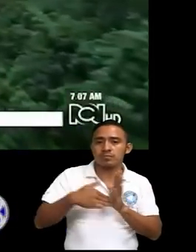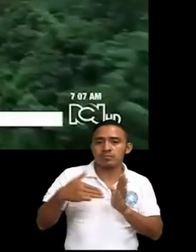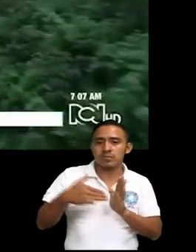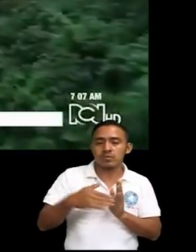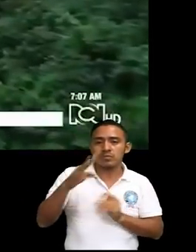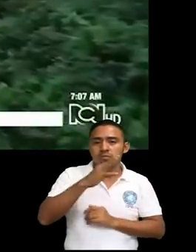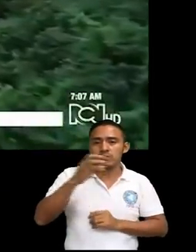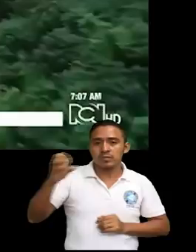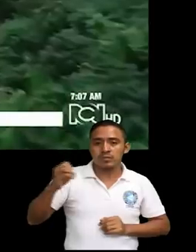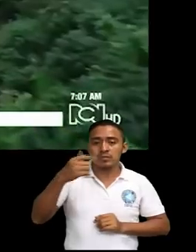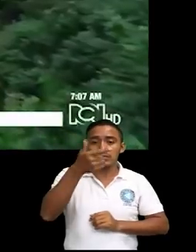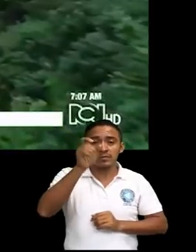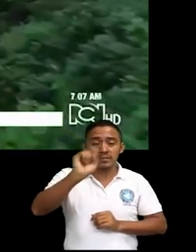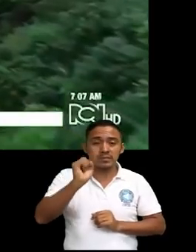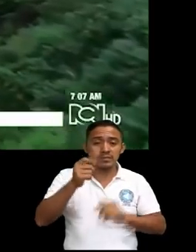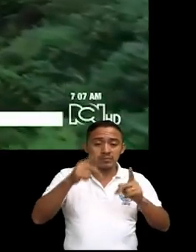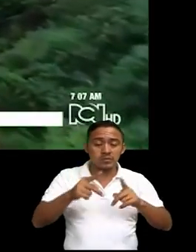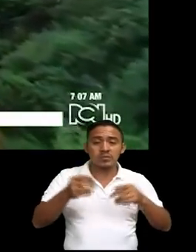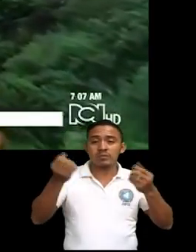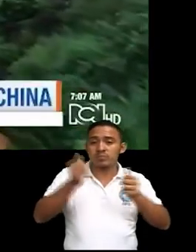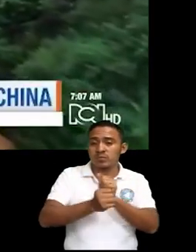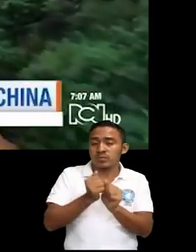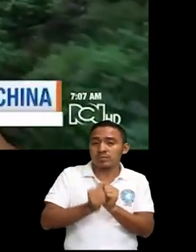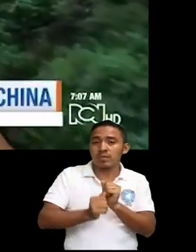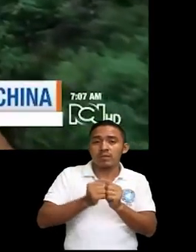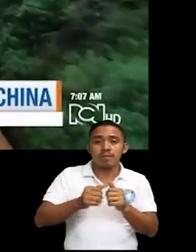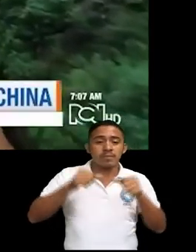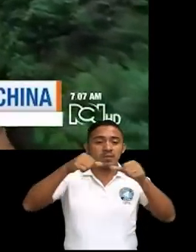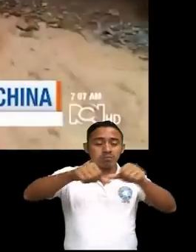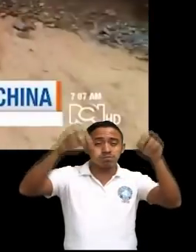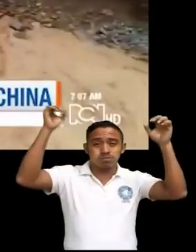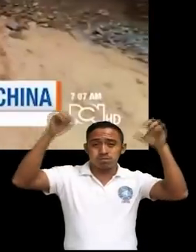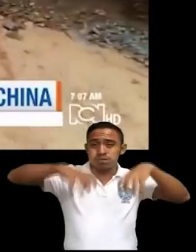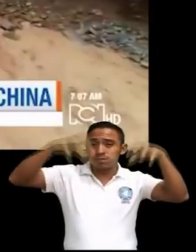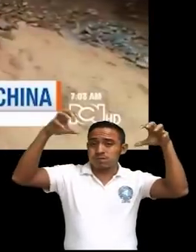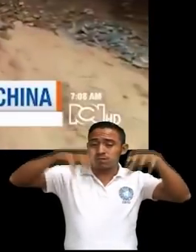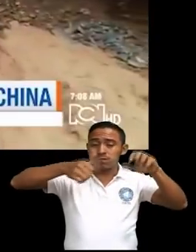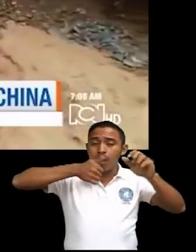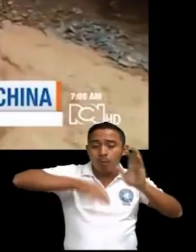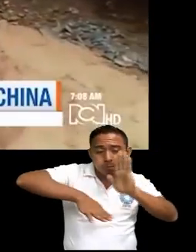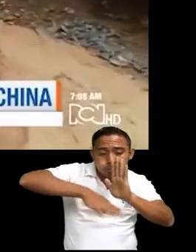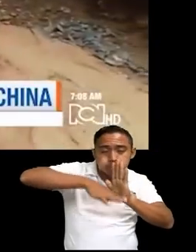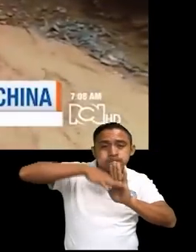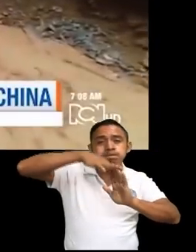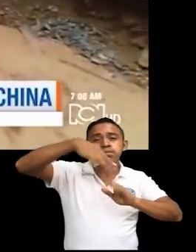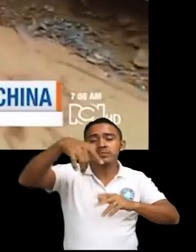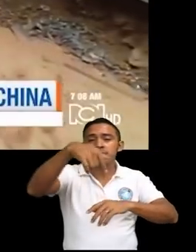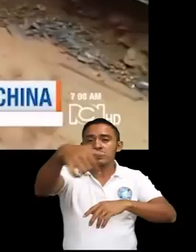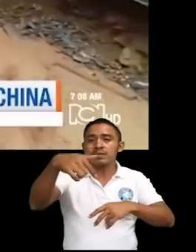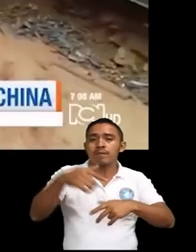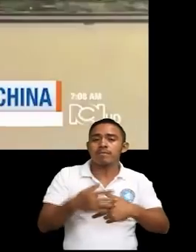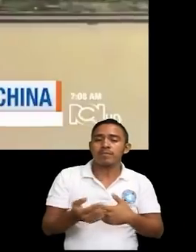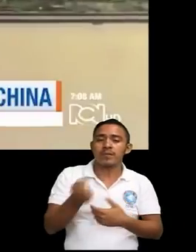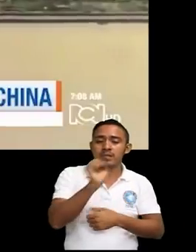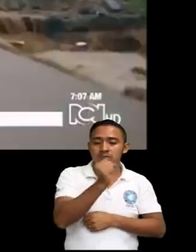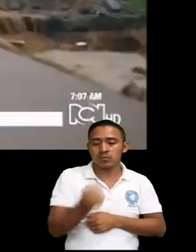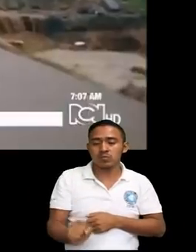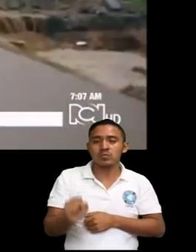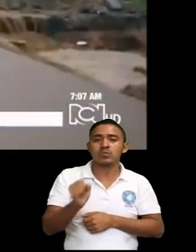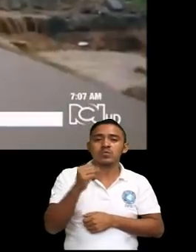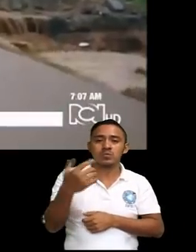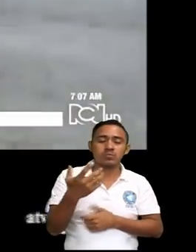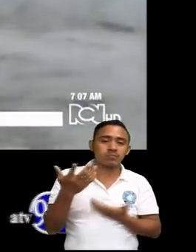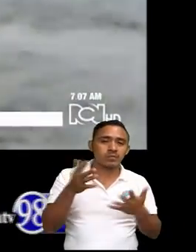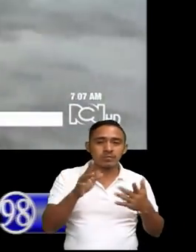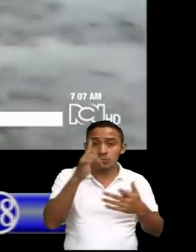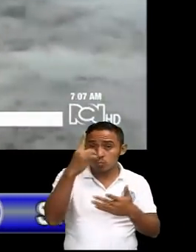2.470.000 damnificados, como consecuencia de las persistentes lluvias e inundaciones que afectan territorios del sur y oriente desde hace